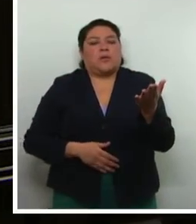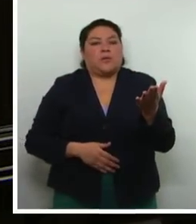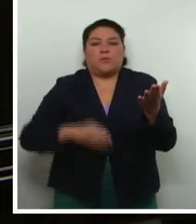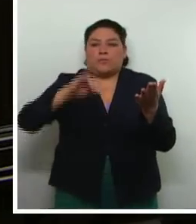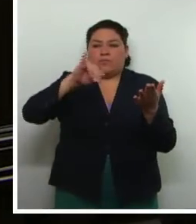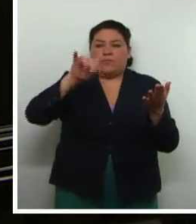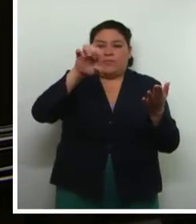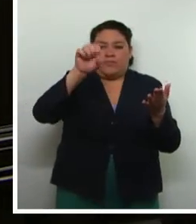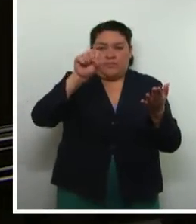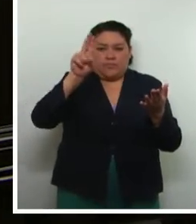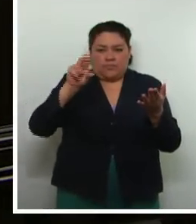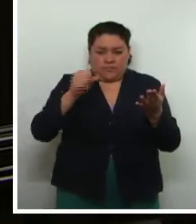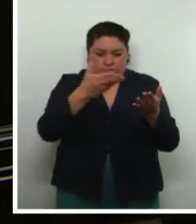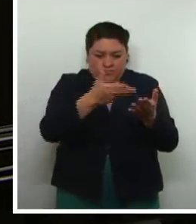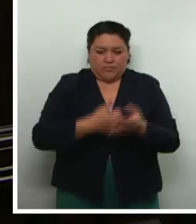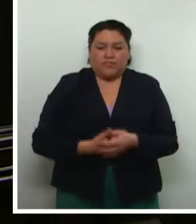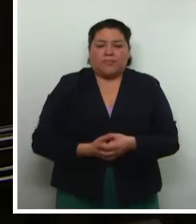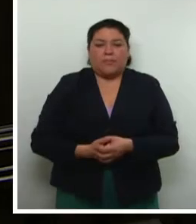Jesús Ramírez.